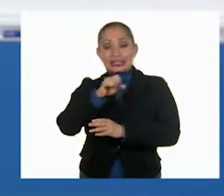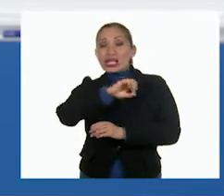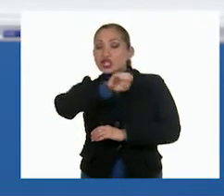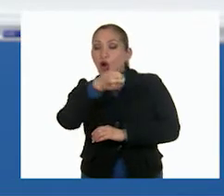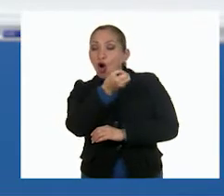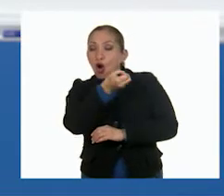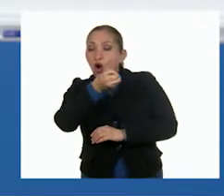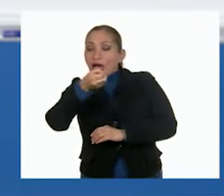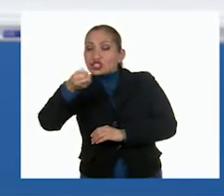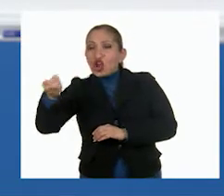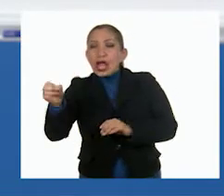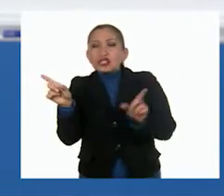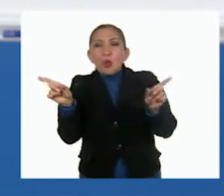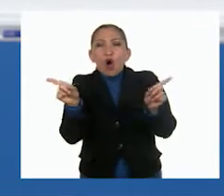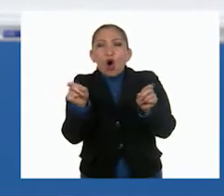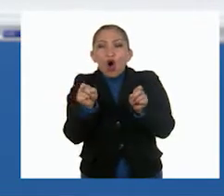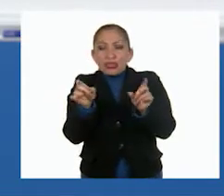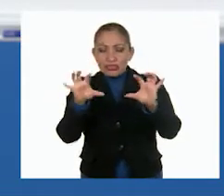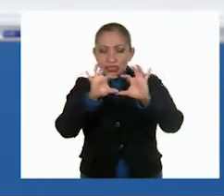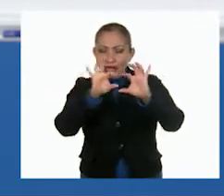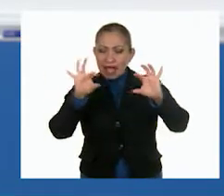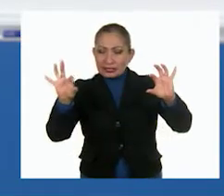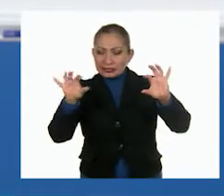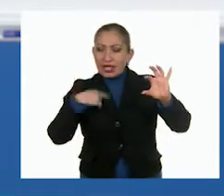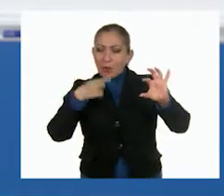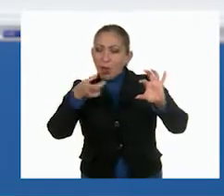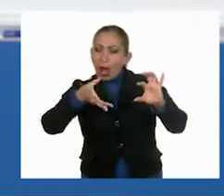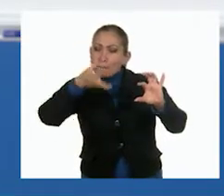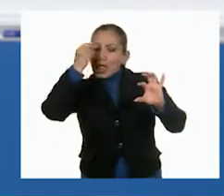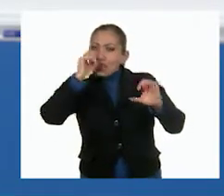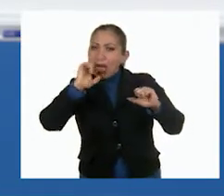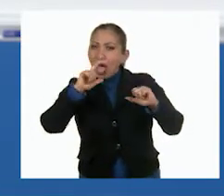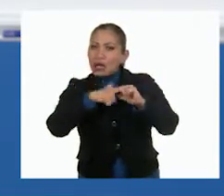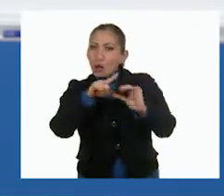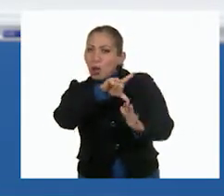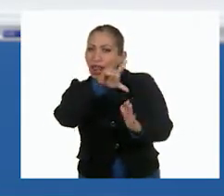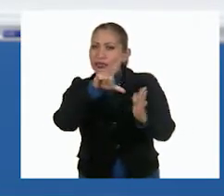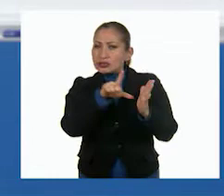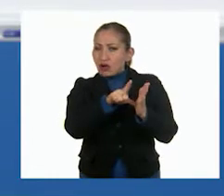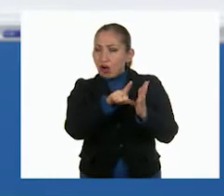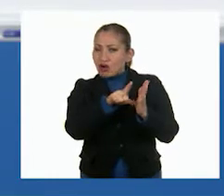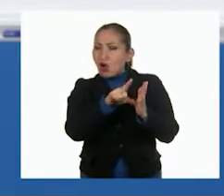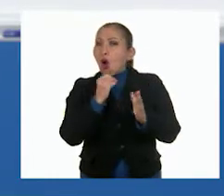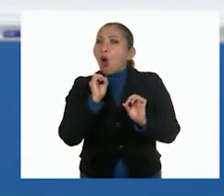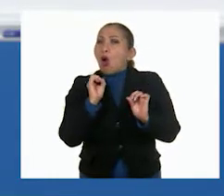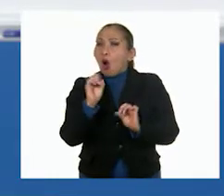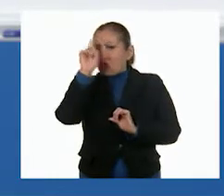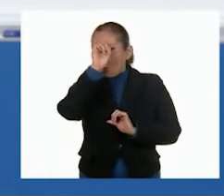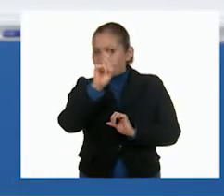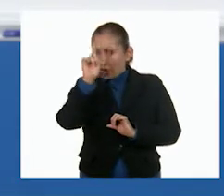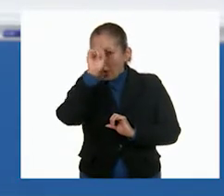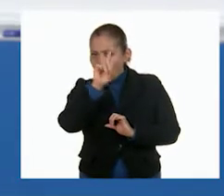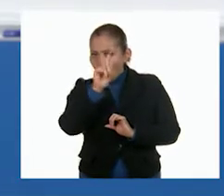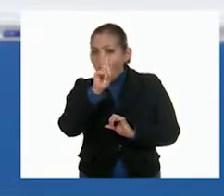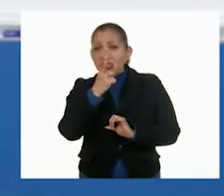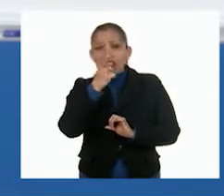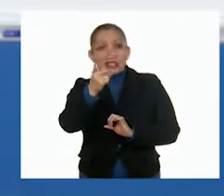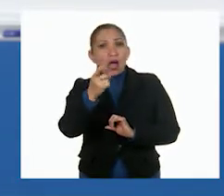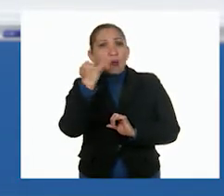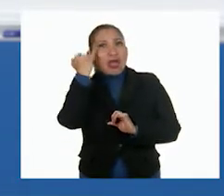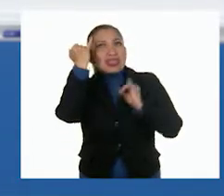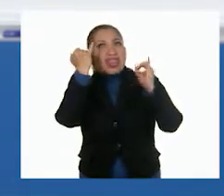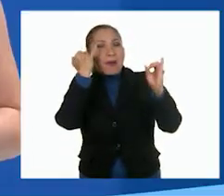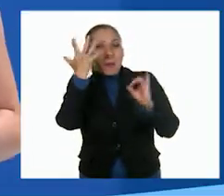frases cortitas que nos dejan un aprendizaje o un consejo. Ajá. Y se dicen de forma muy